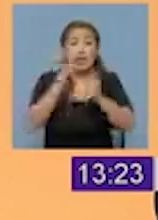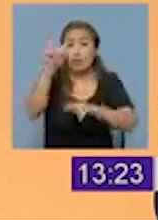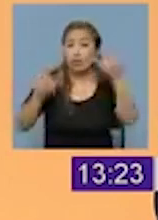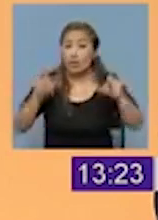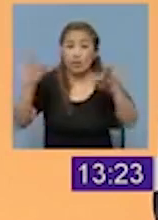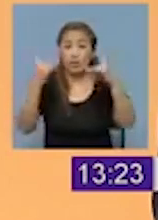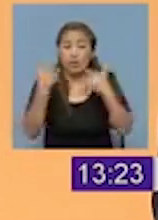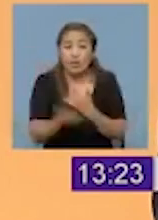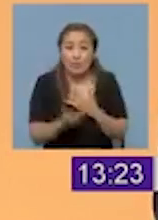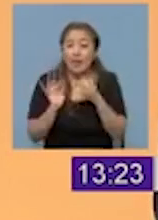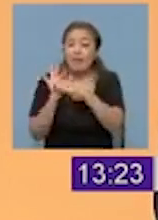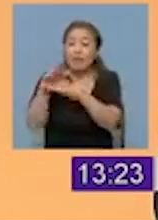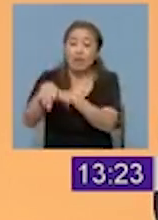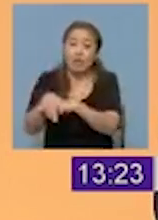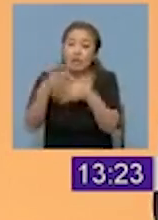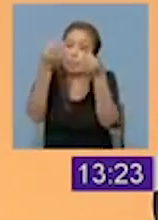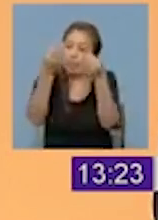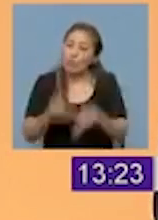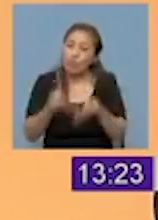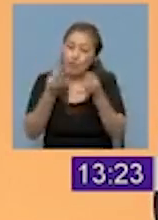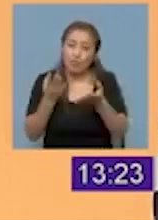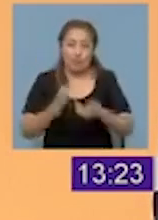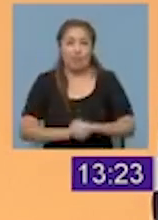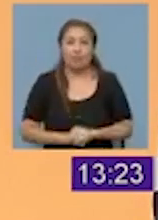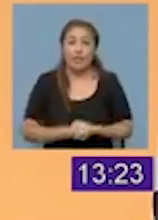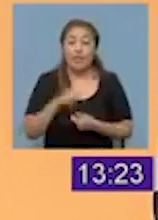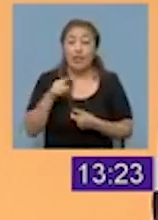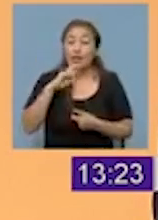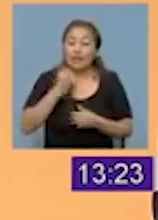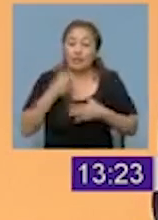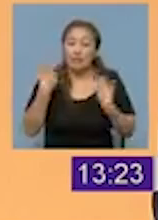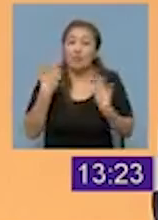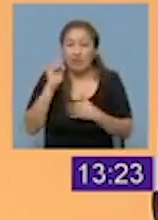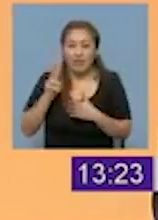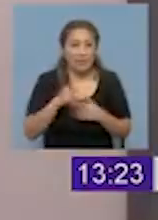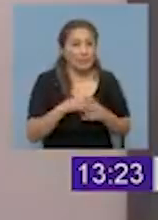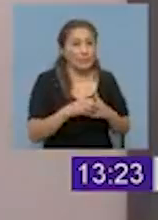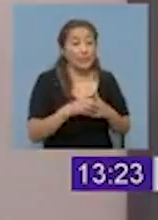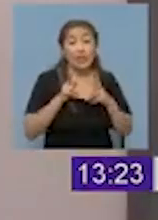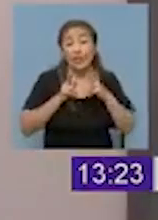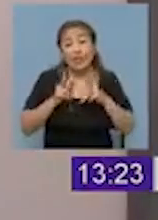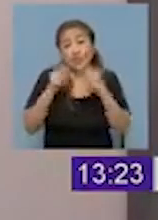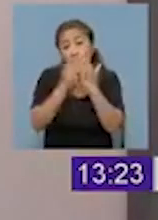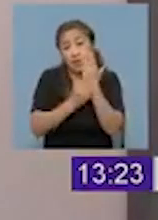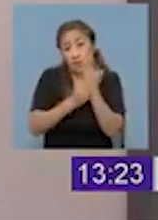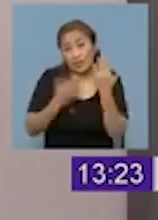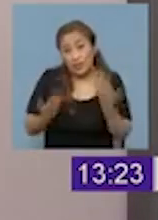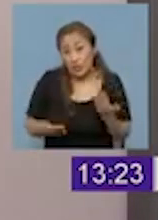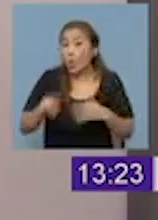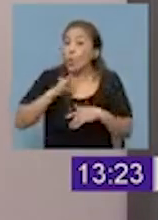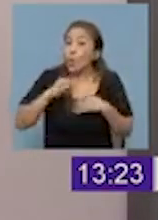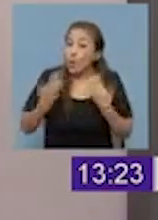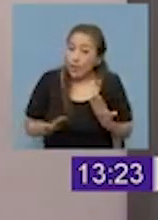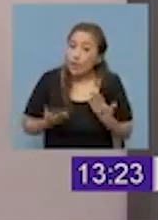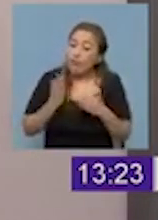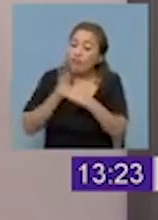que lo que se hizo en volcán realmente algo formidable realmente de a gusto ya ver qué bueno y como dice el ministro entonces como genios